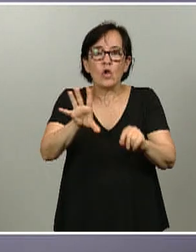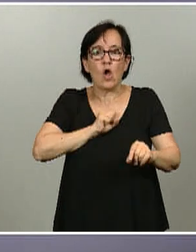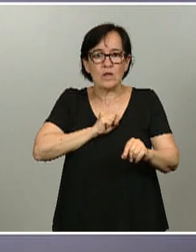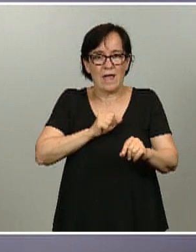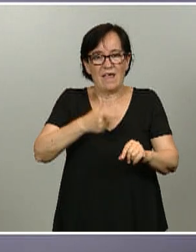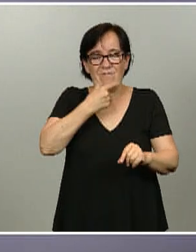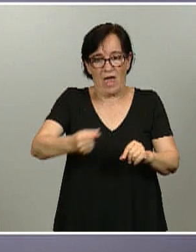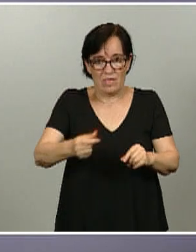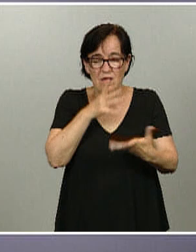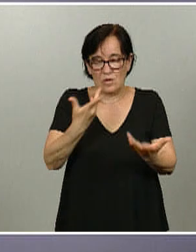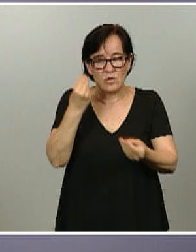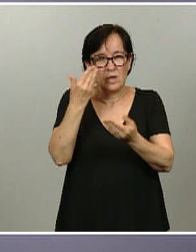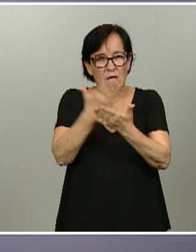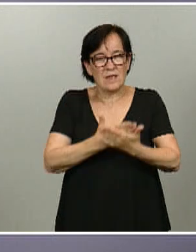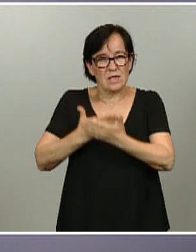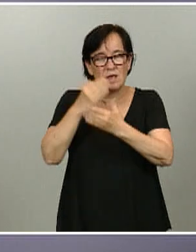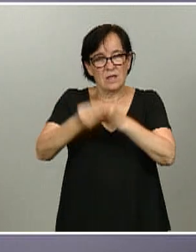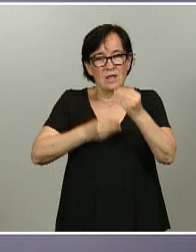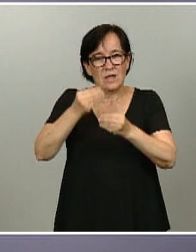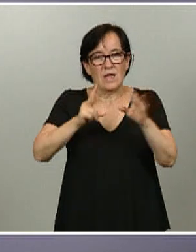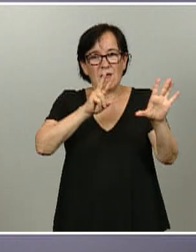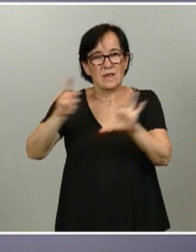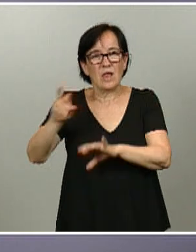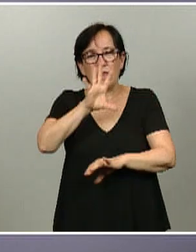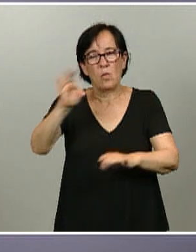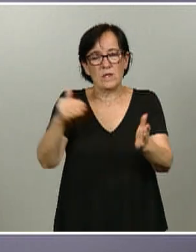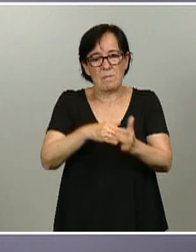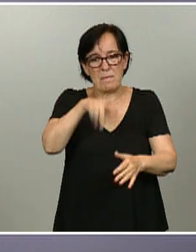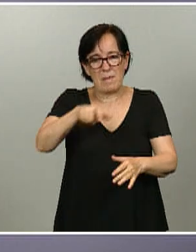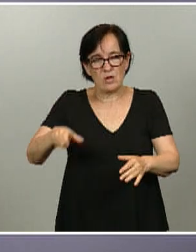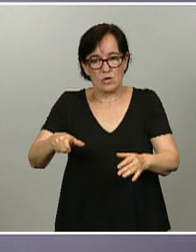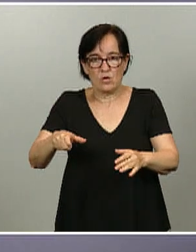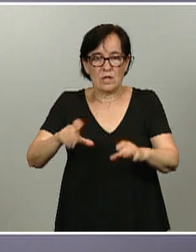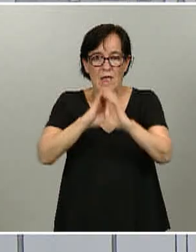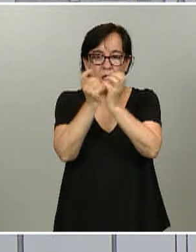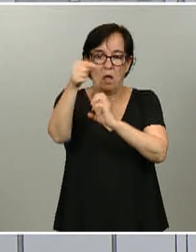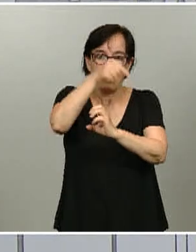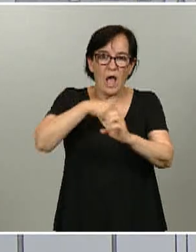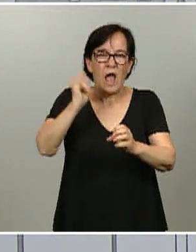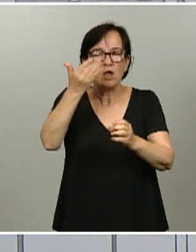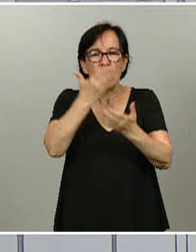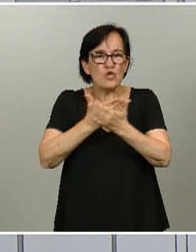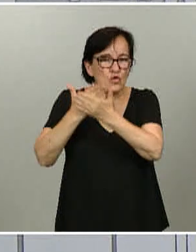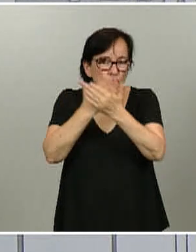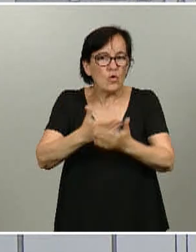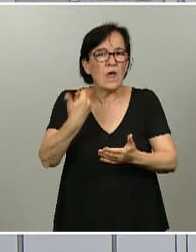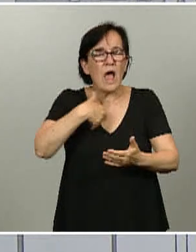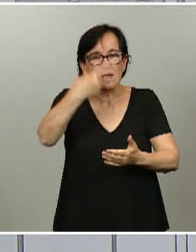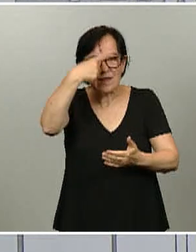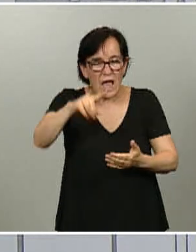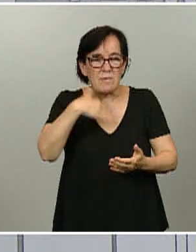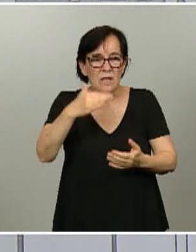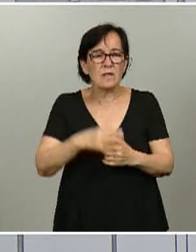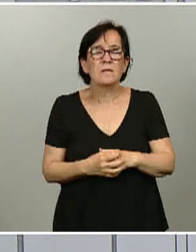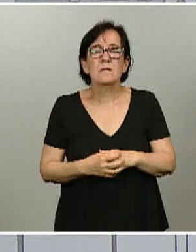está realizando en 750.000 personas de todo el mundo. ¿Tiene conocimiento de estos estudios? ¿Nos puede comentar algo? Sobre el de los grupos